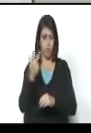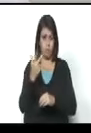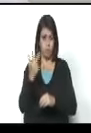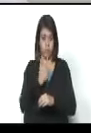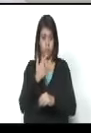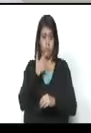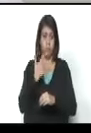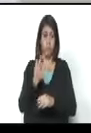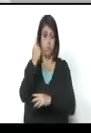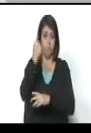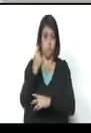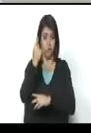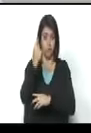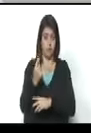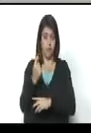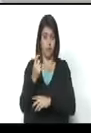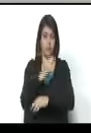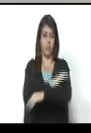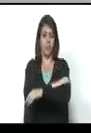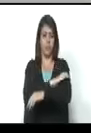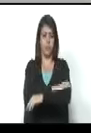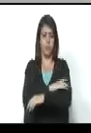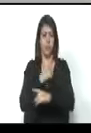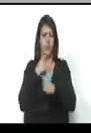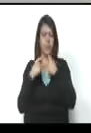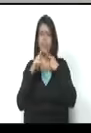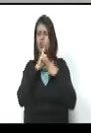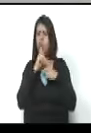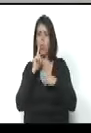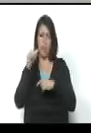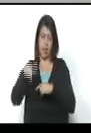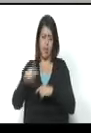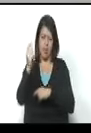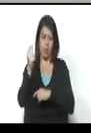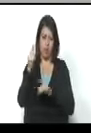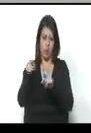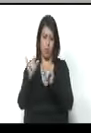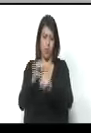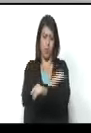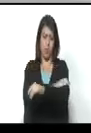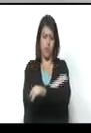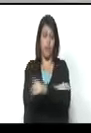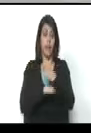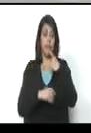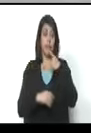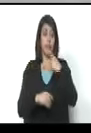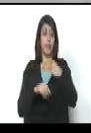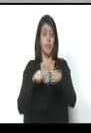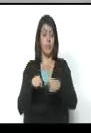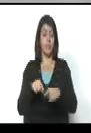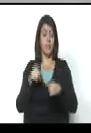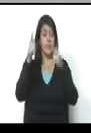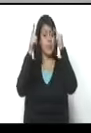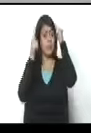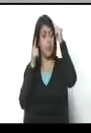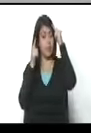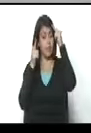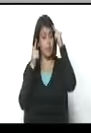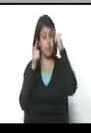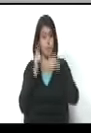oposición, que hace vida aquí en el Parlamento, no voy a dar el nombre, mencionó que con Chávez,